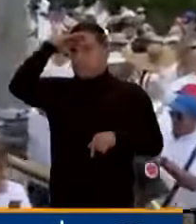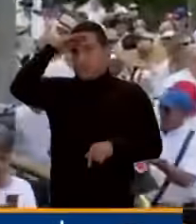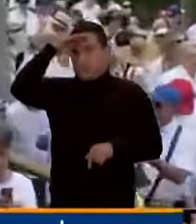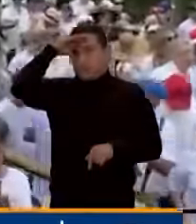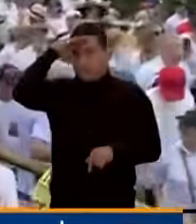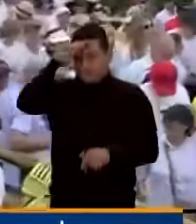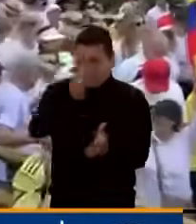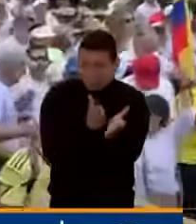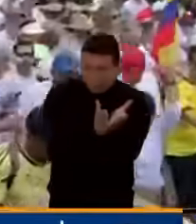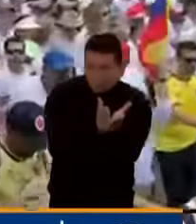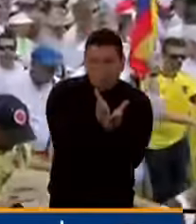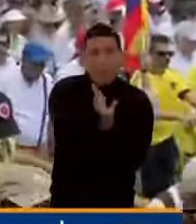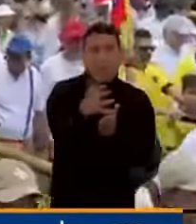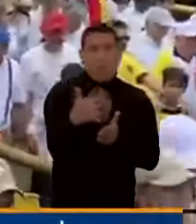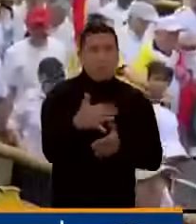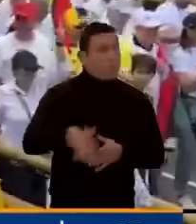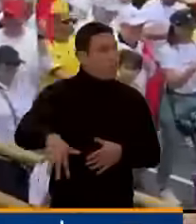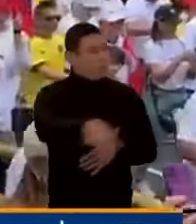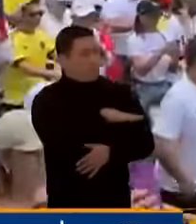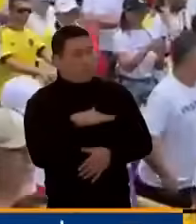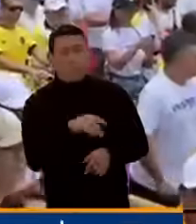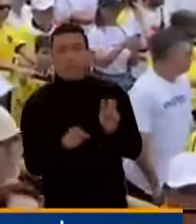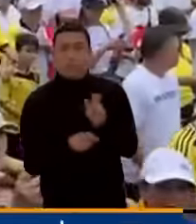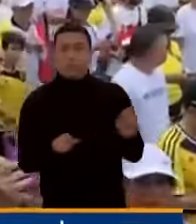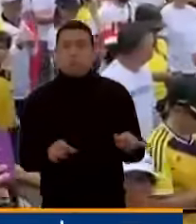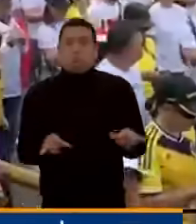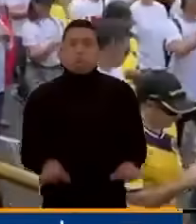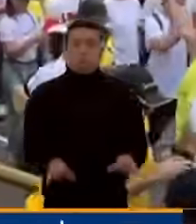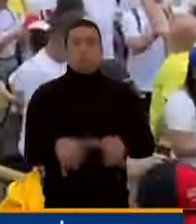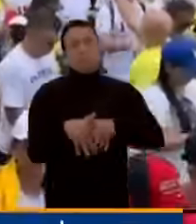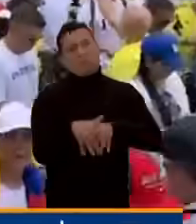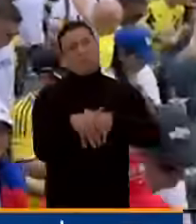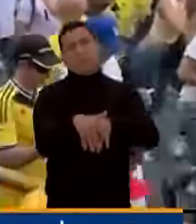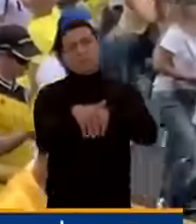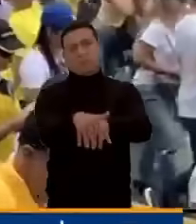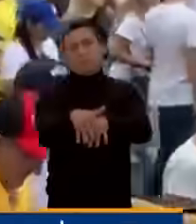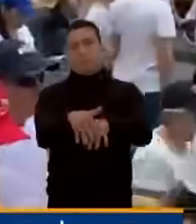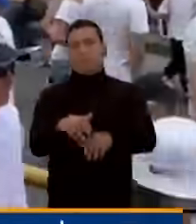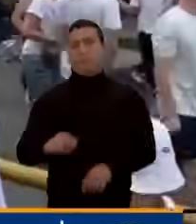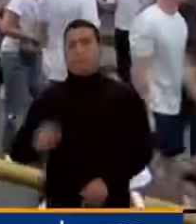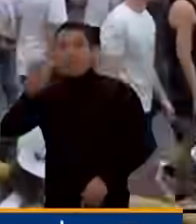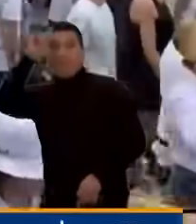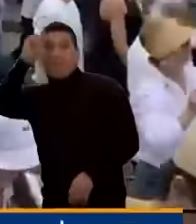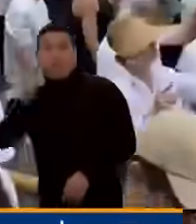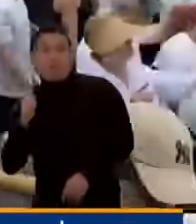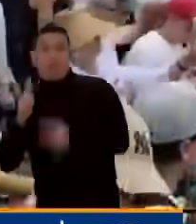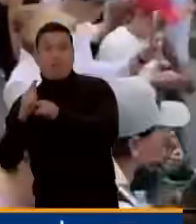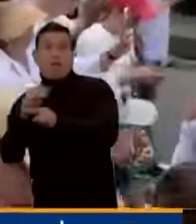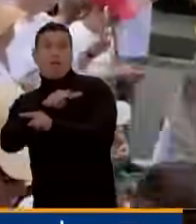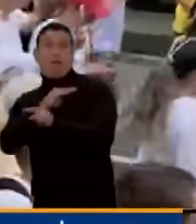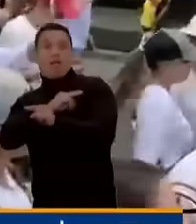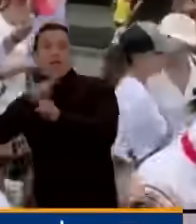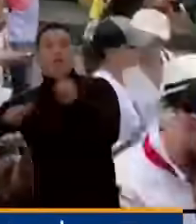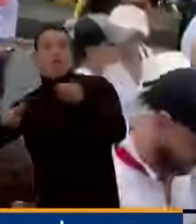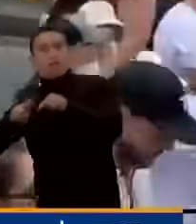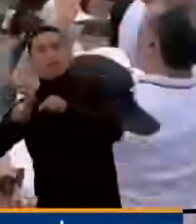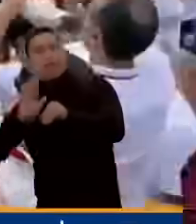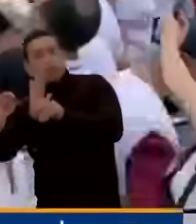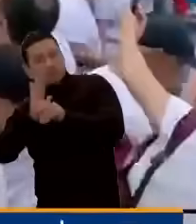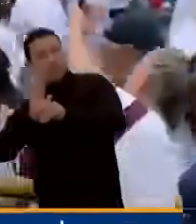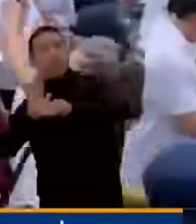El mismo alcalde de Medellín, Federico Gutiérrez, a través de su cuenta de X, reconoció que aquí las marchas